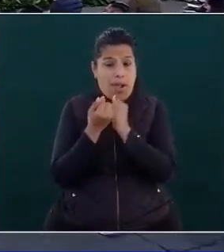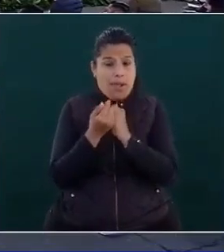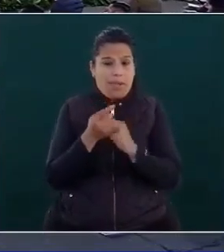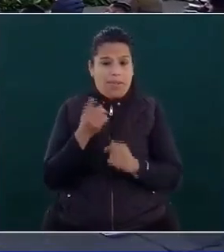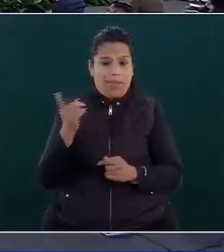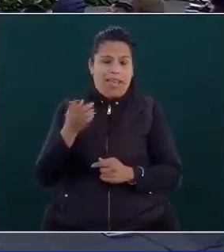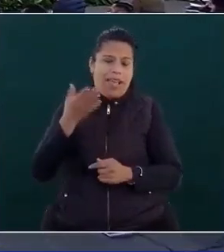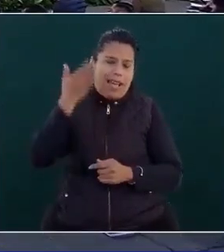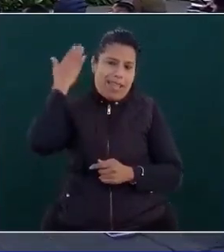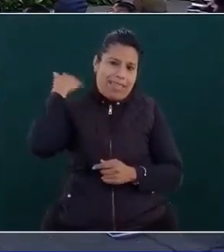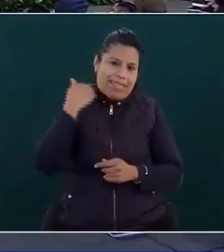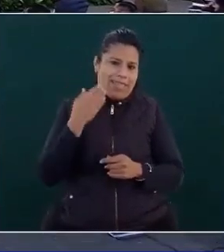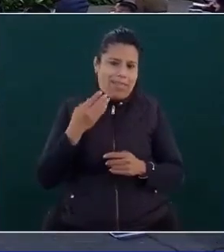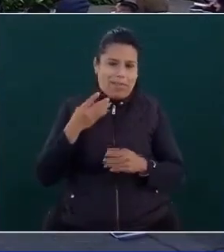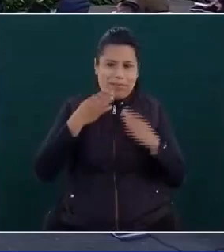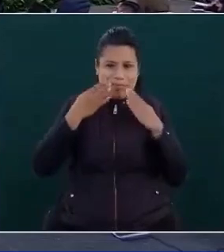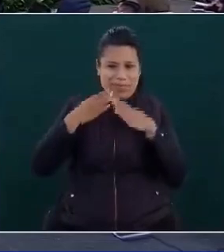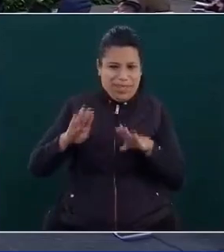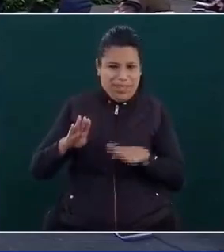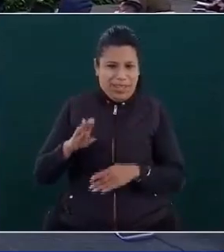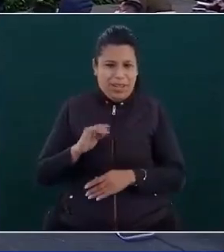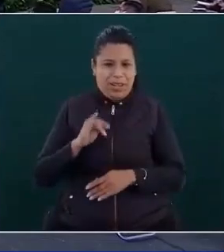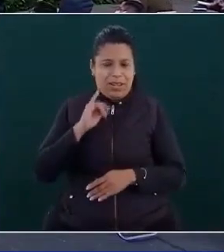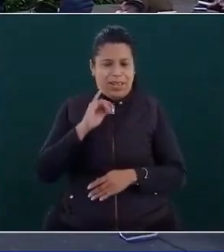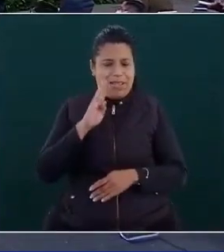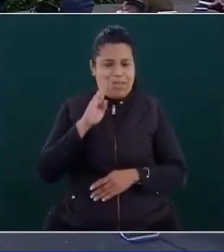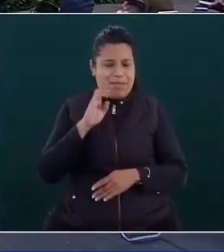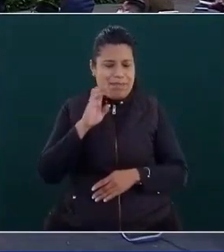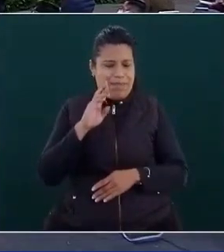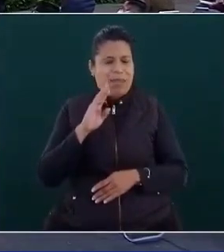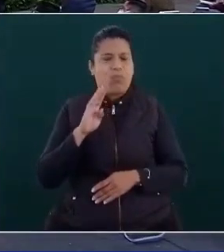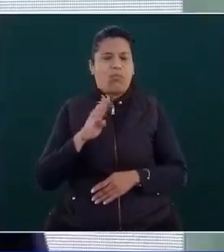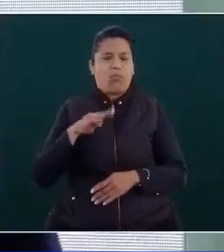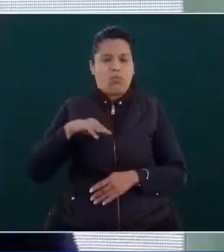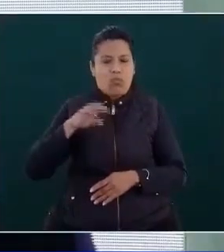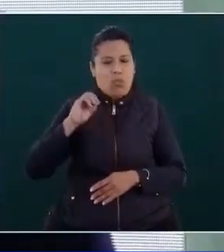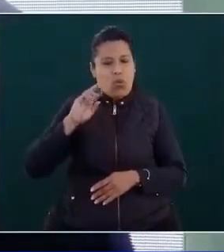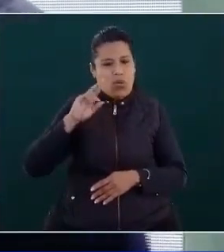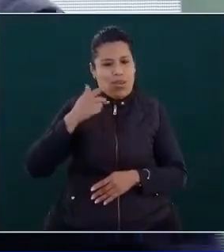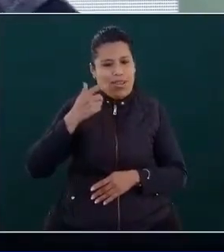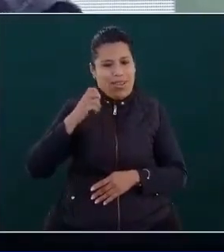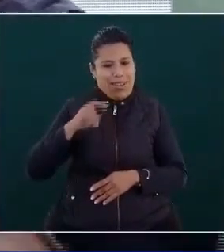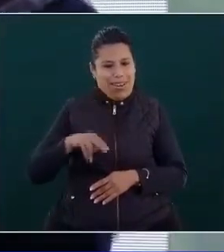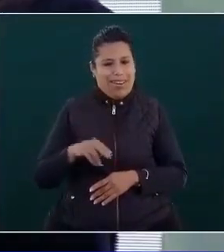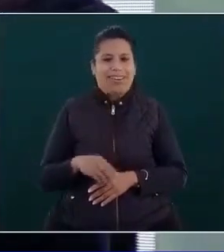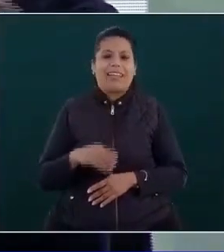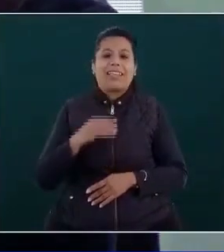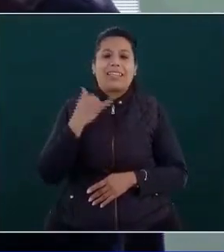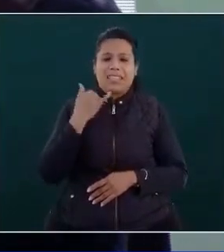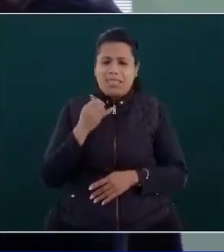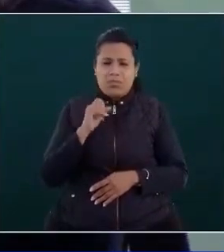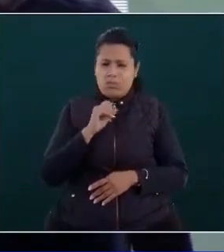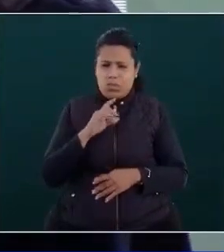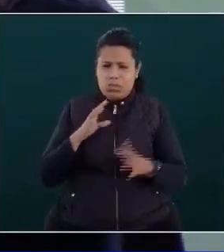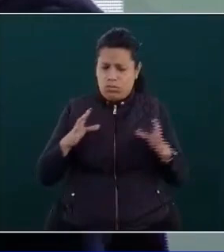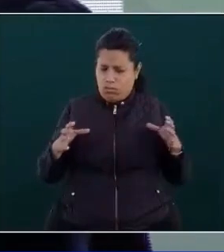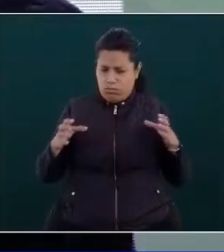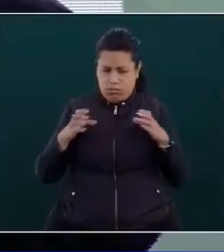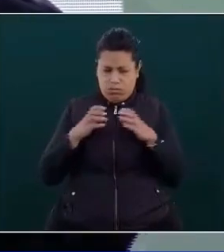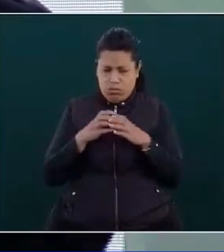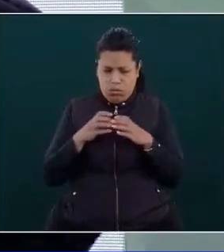JP Morgan, el banquero, vino aquí y se reunieron los mismos,